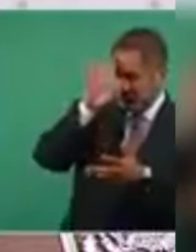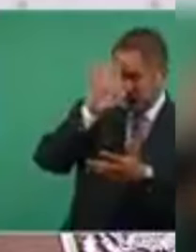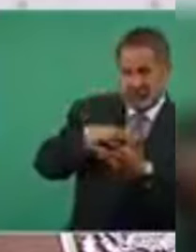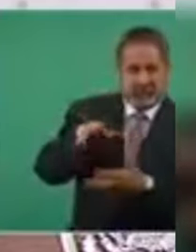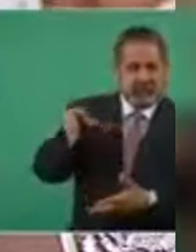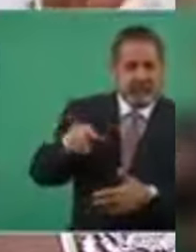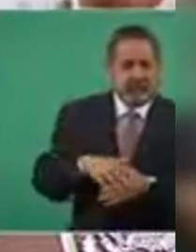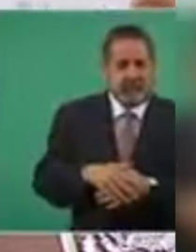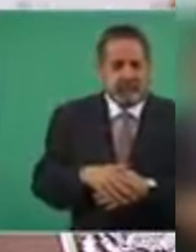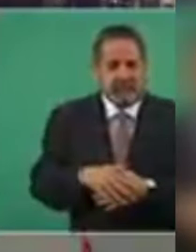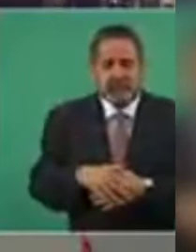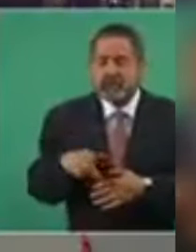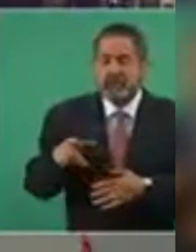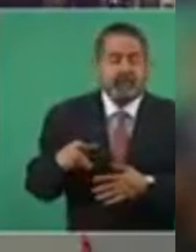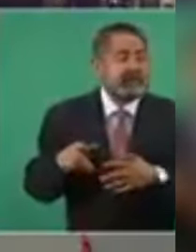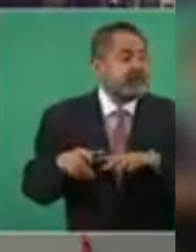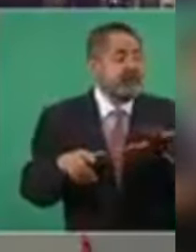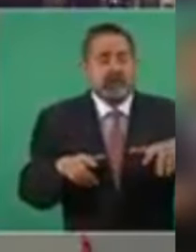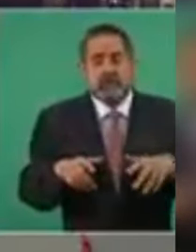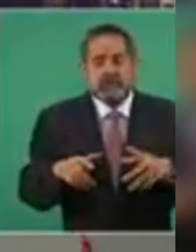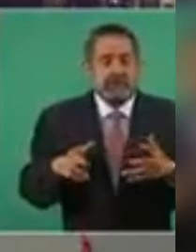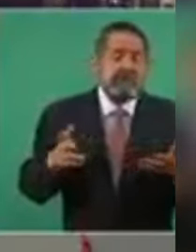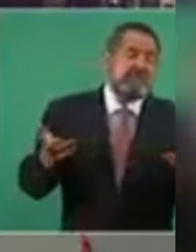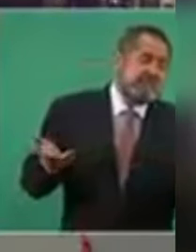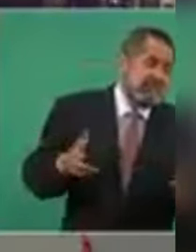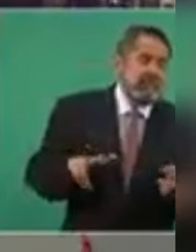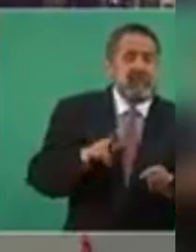y se empezó a ver como algo normal